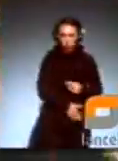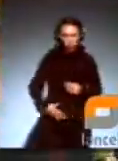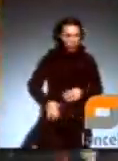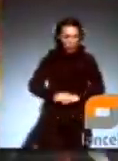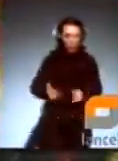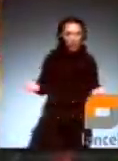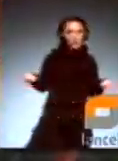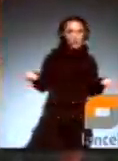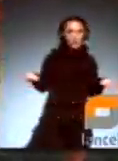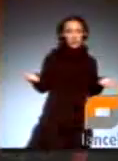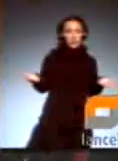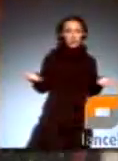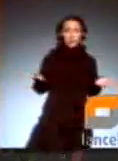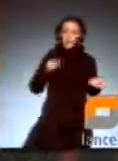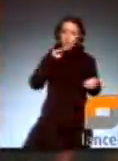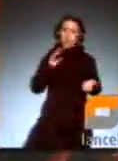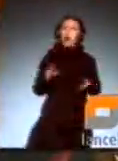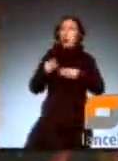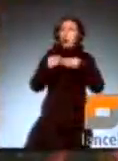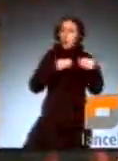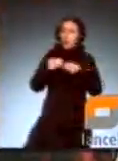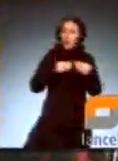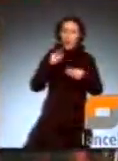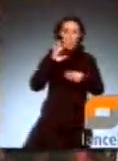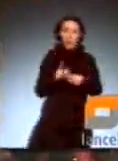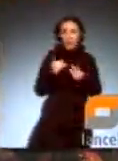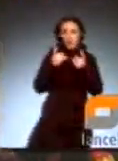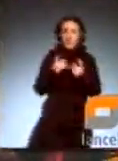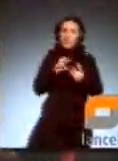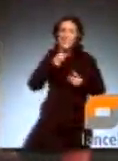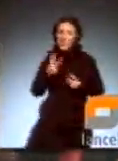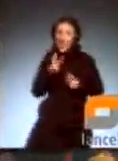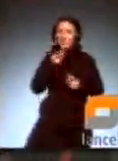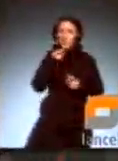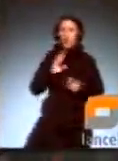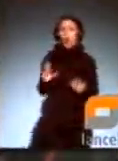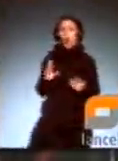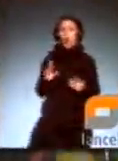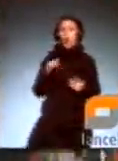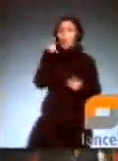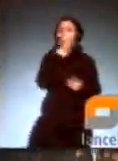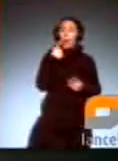qué corto de material para la tercera? Una sola boca.